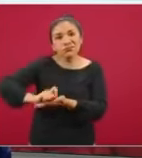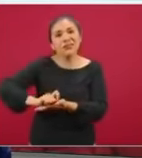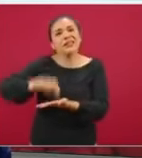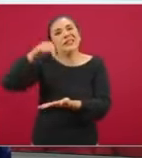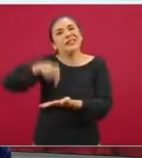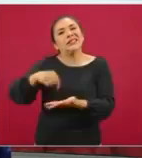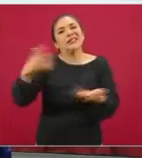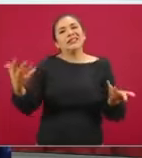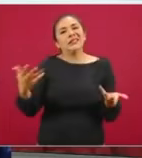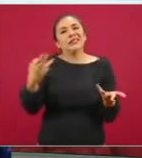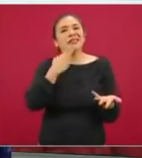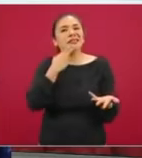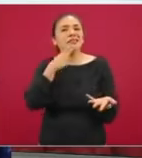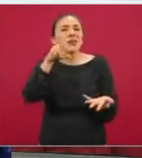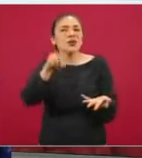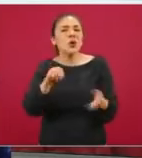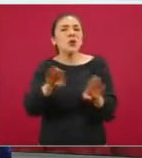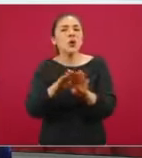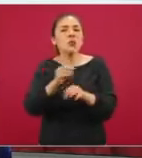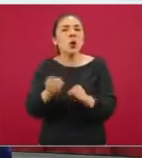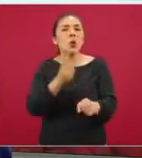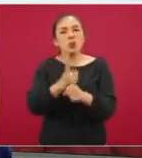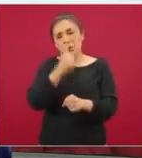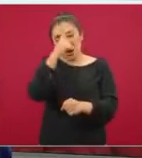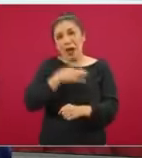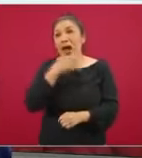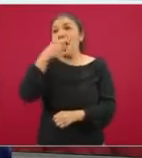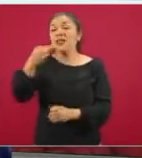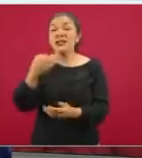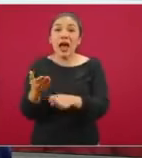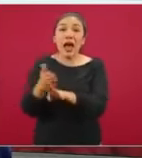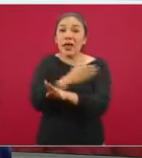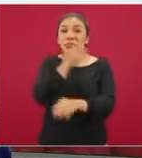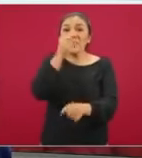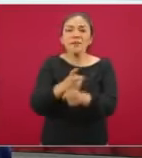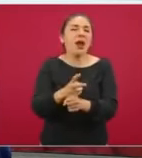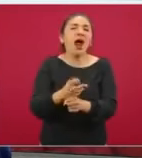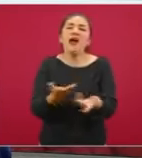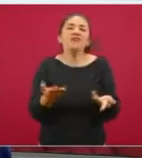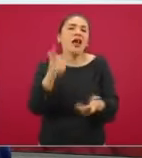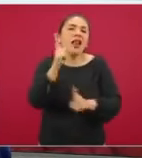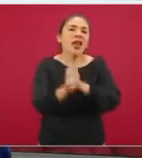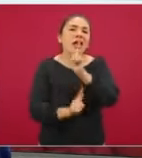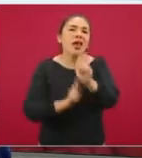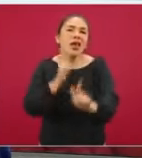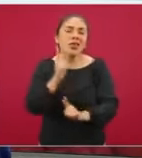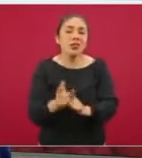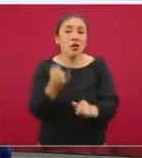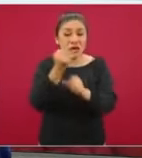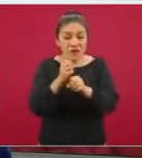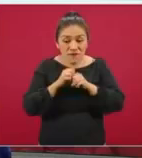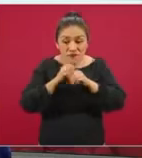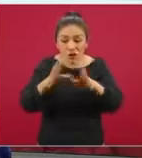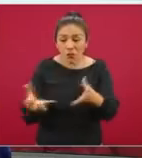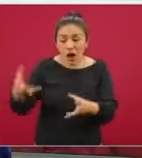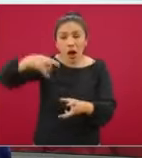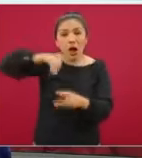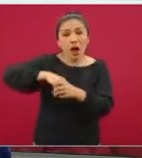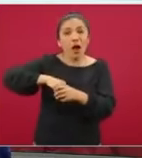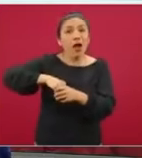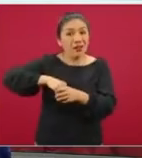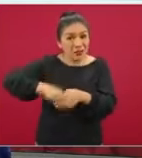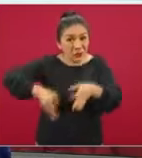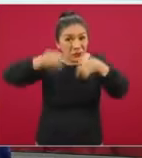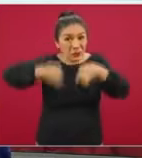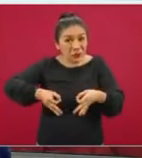lógicamente no contribuía a la oportunidad de la notificación y la concentración de la información pues no era